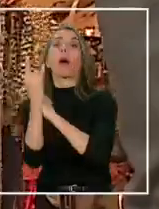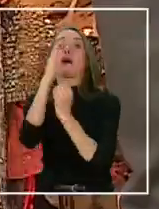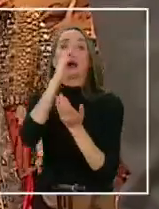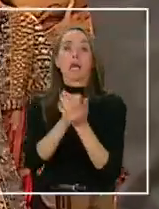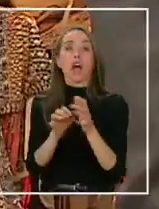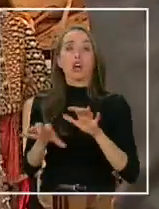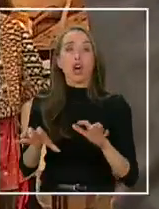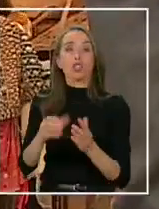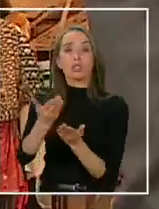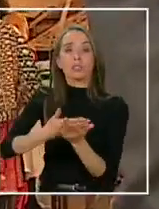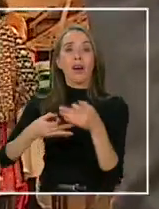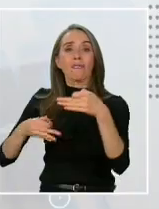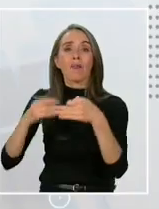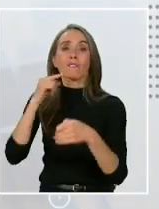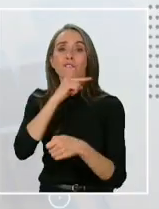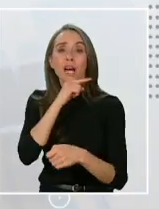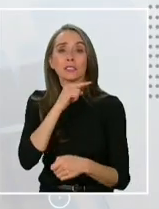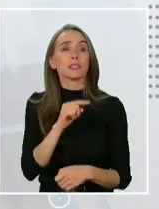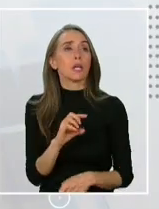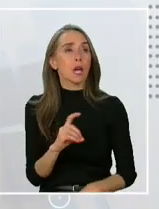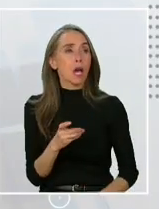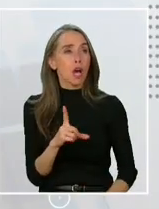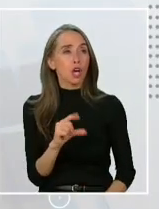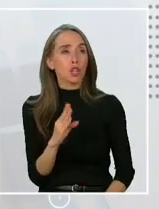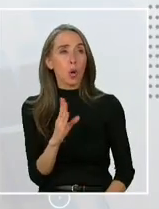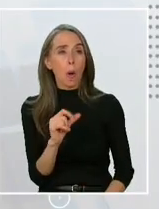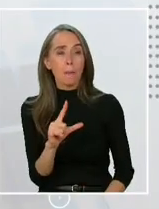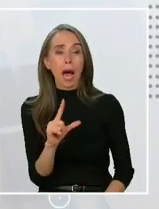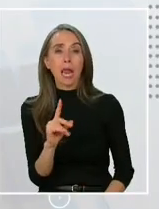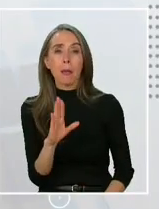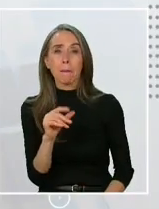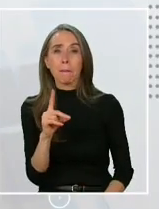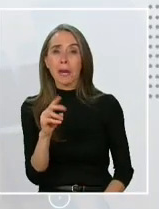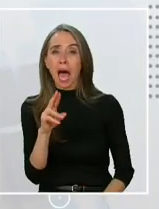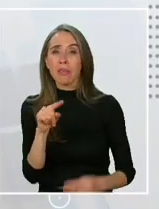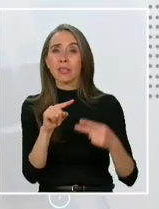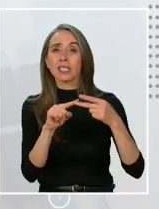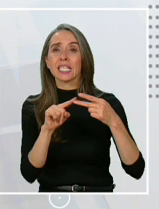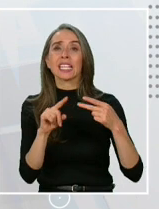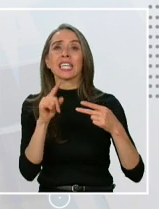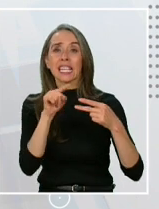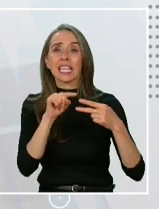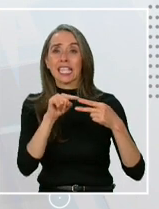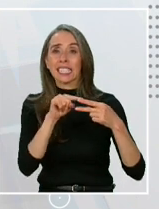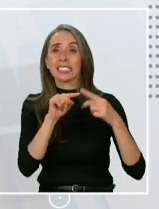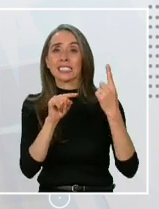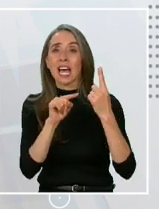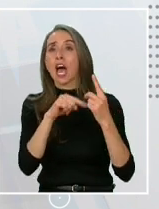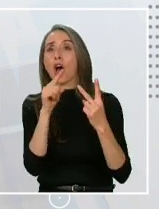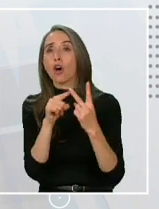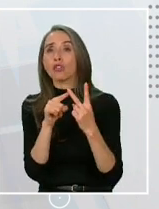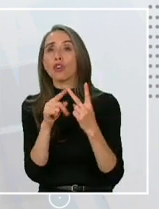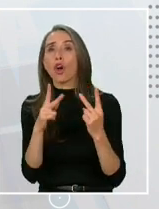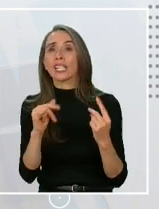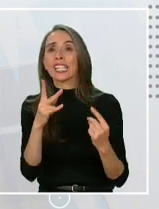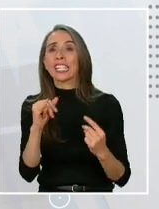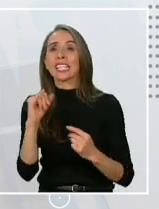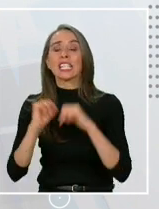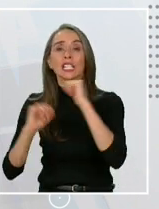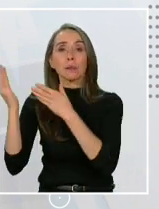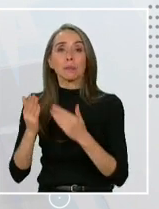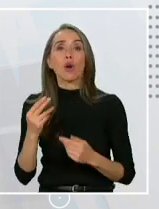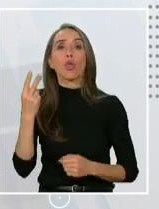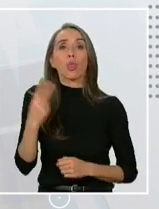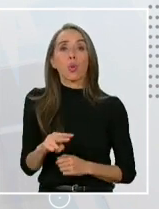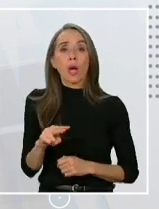productos y documentación. Global Brands y Kiki Imports son las firmas aludidas. Esta última propiedad de los empresarios Andrés